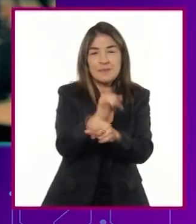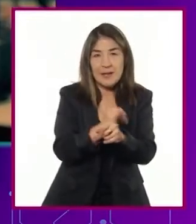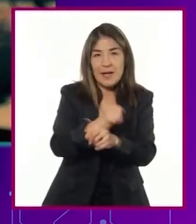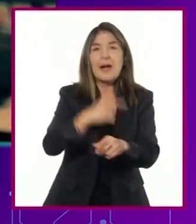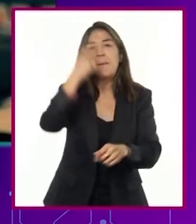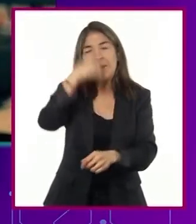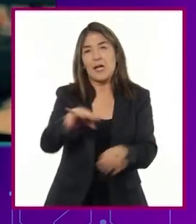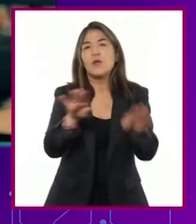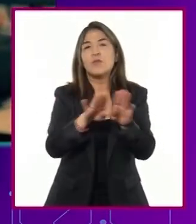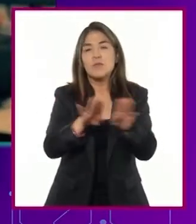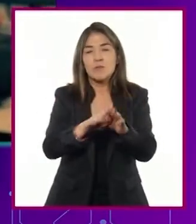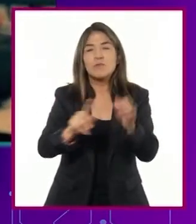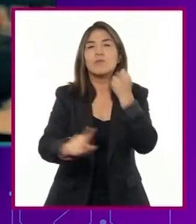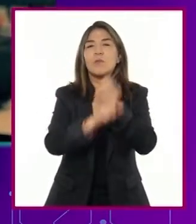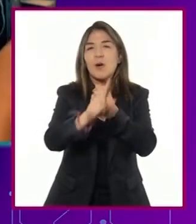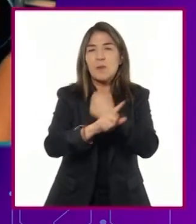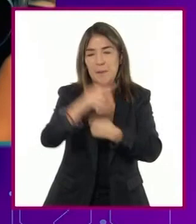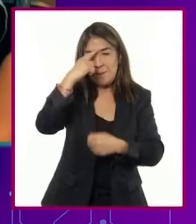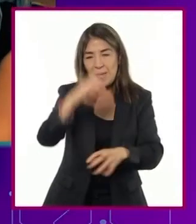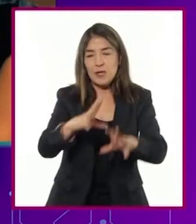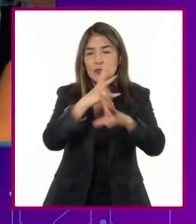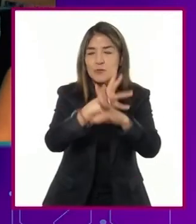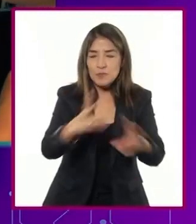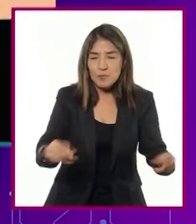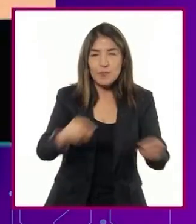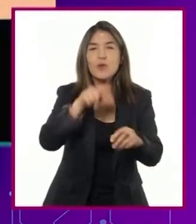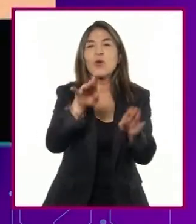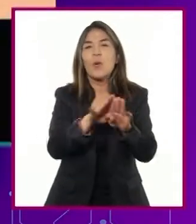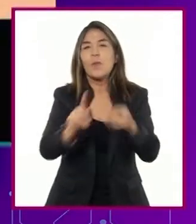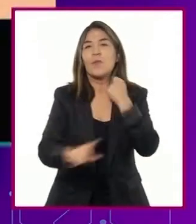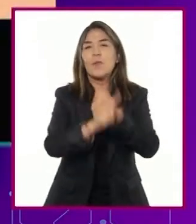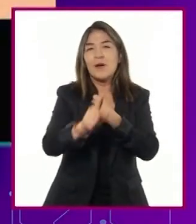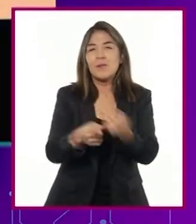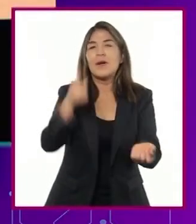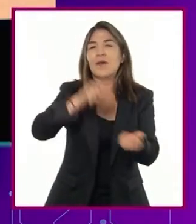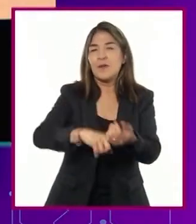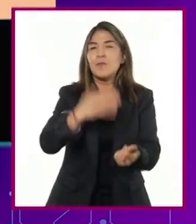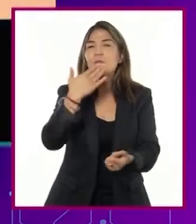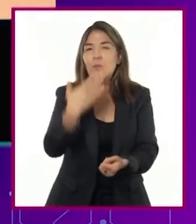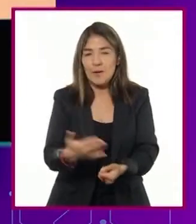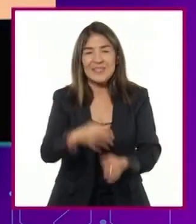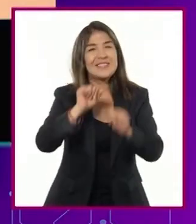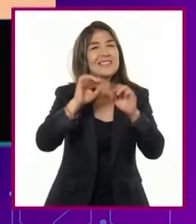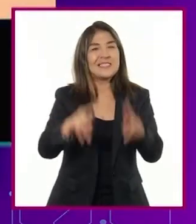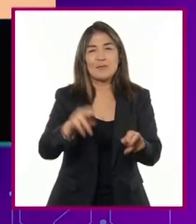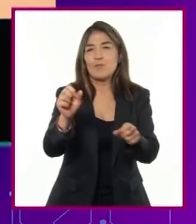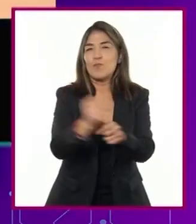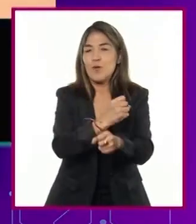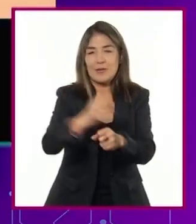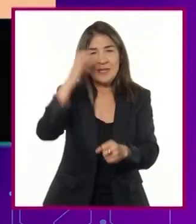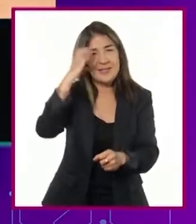moleste. La idea es que aprendamos lo que debemos hacer para resolver conflictos de forma adecuada y sin violencia.